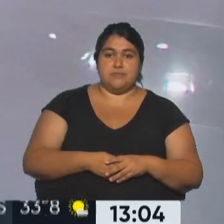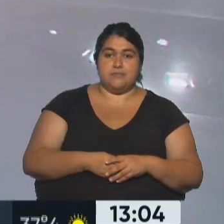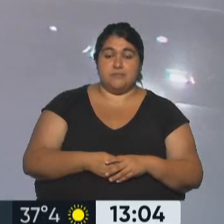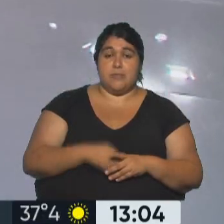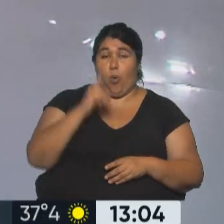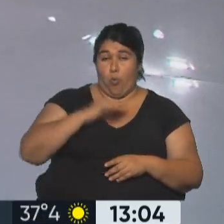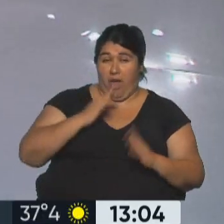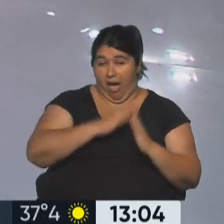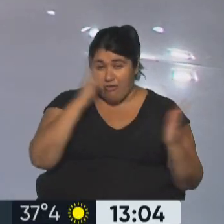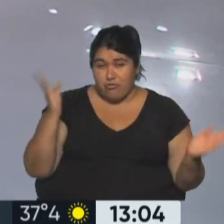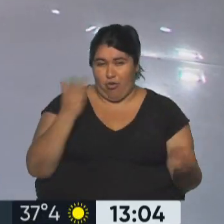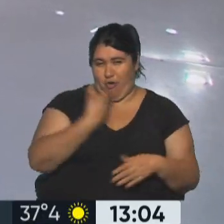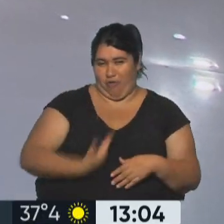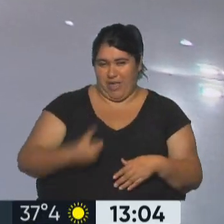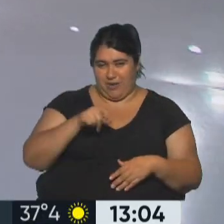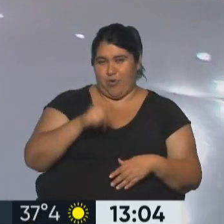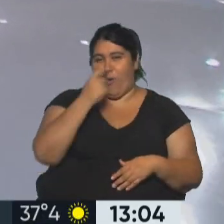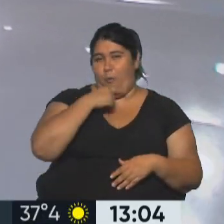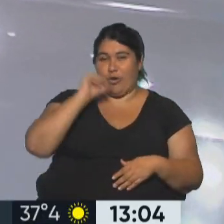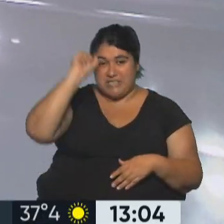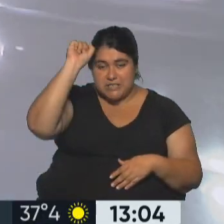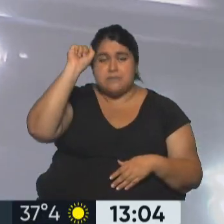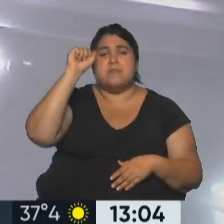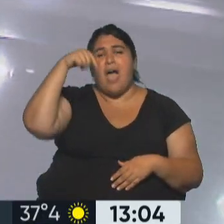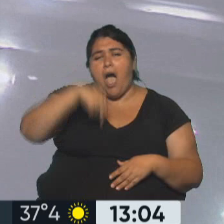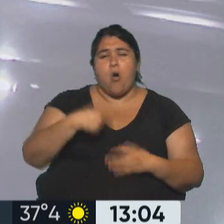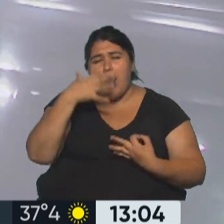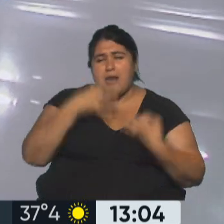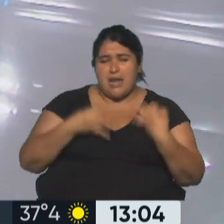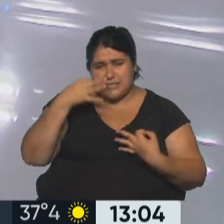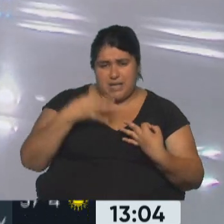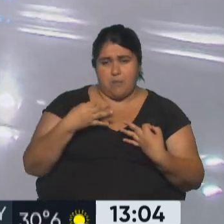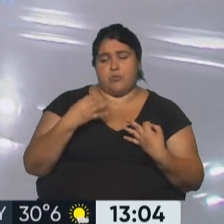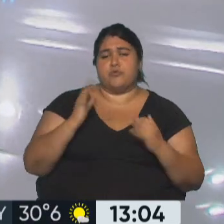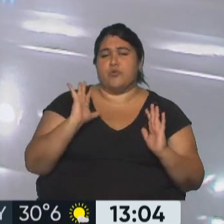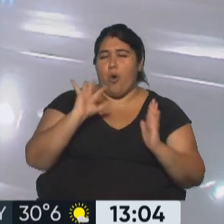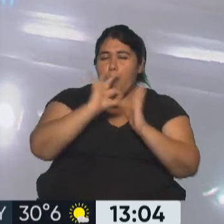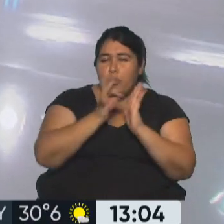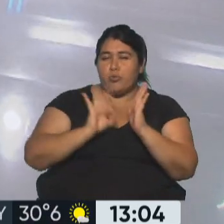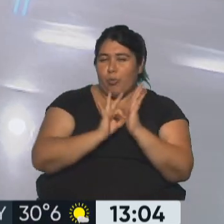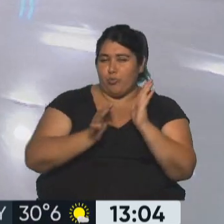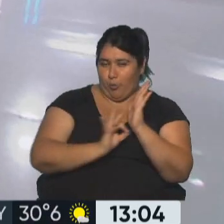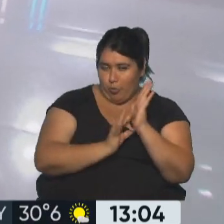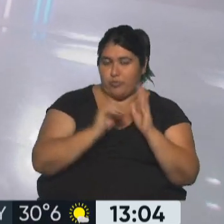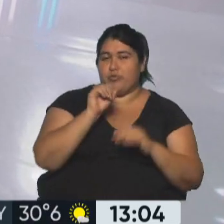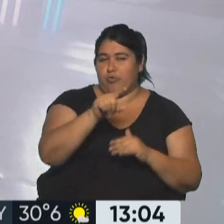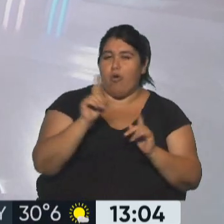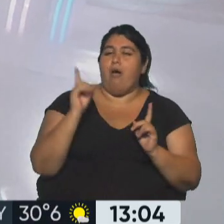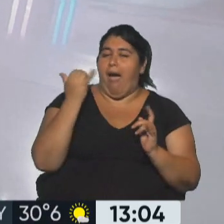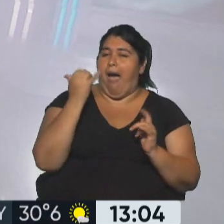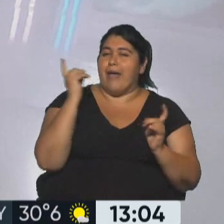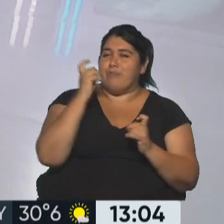Un año del gobierno del presidente de Chile, Gabriel Boric. Rápidamente empezamos a analizar, punto por punto, algunas de las dificultades